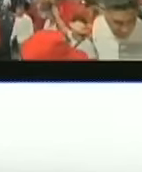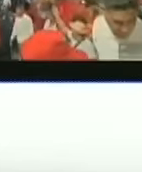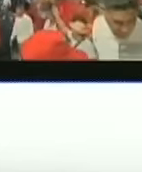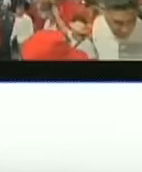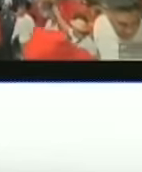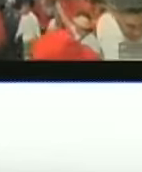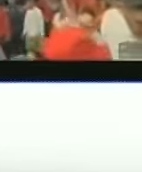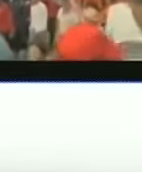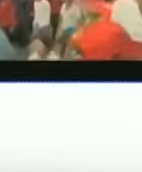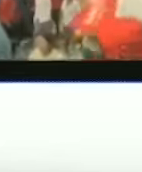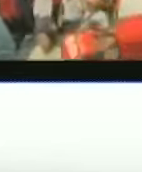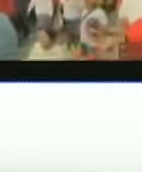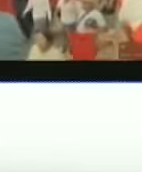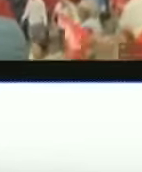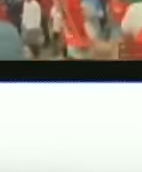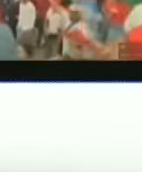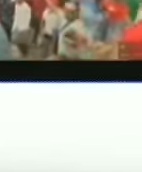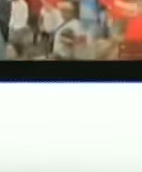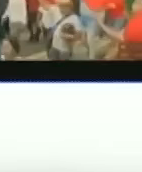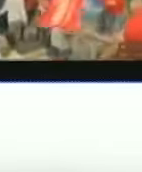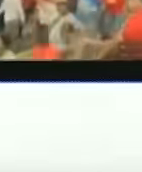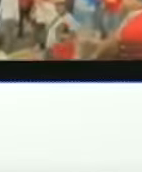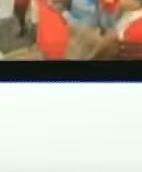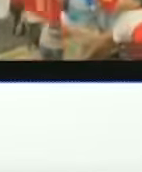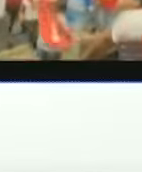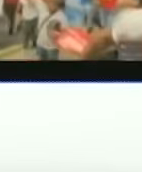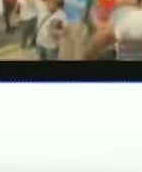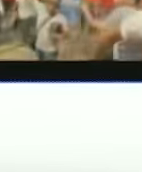autopista. Yo tengo que decirlo,